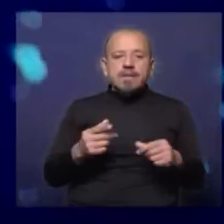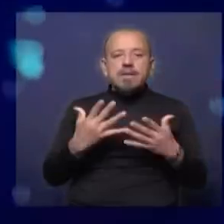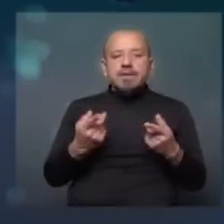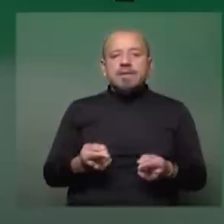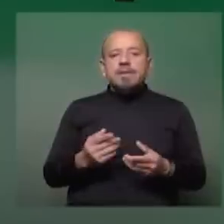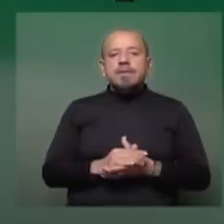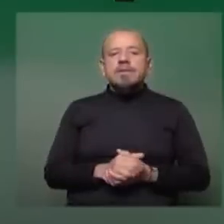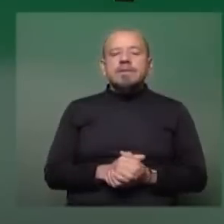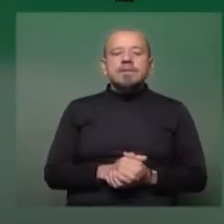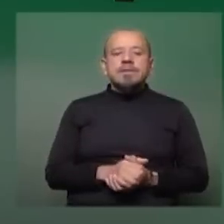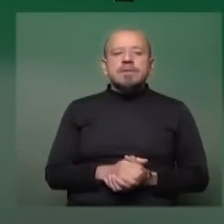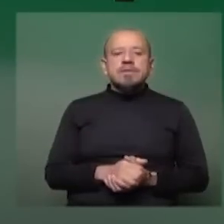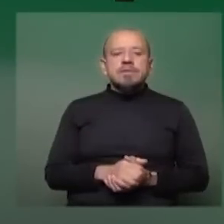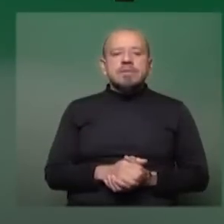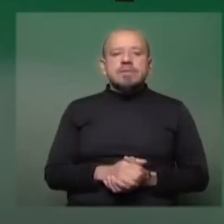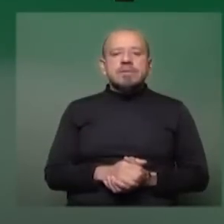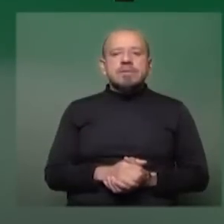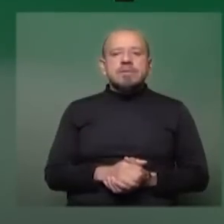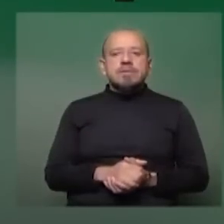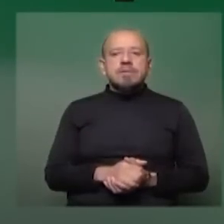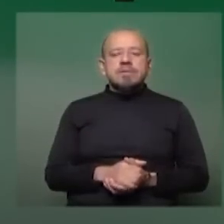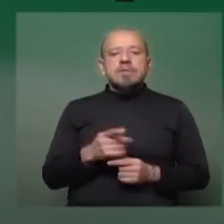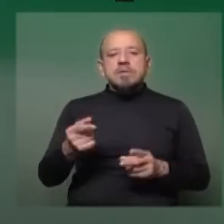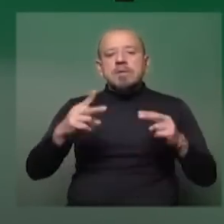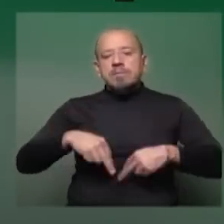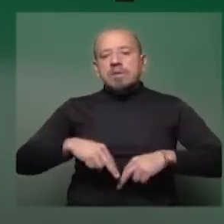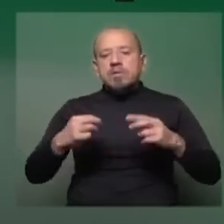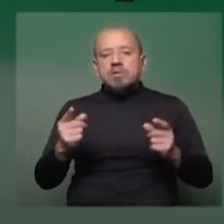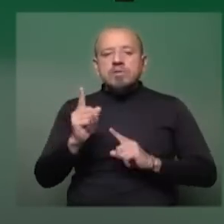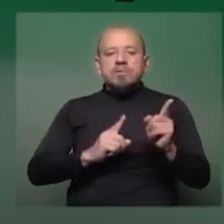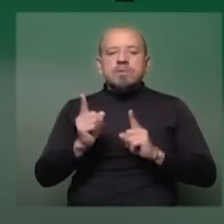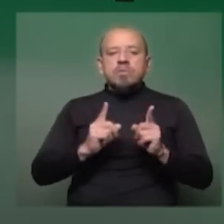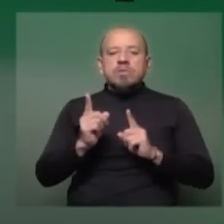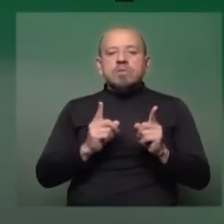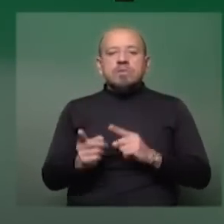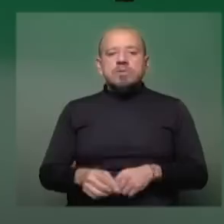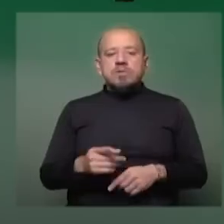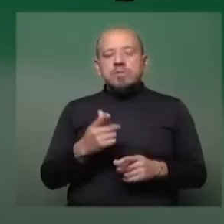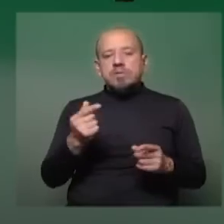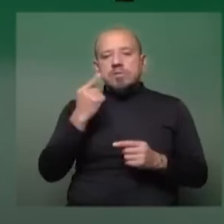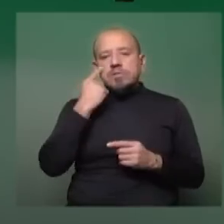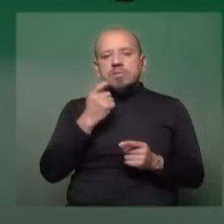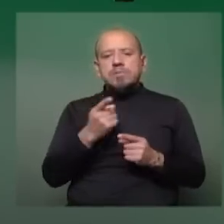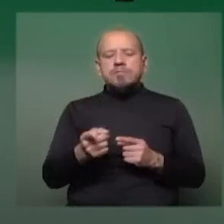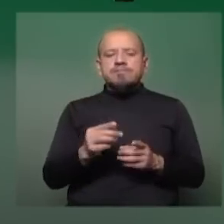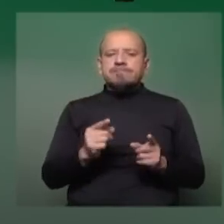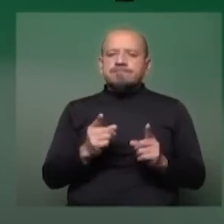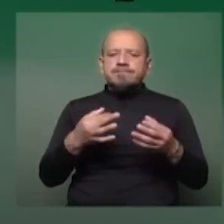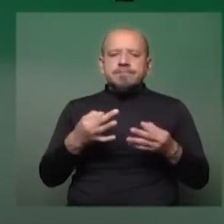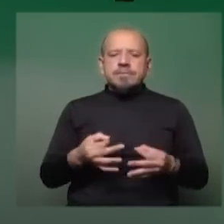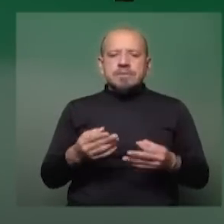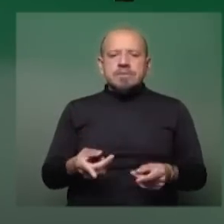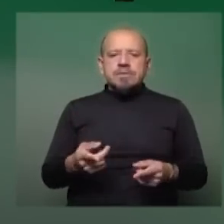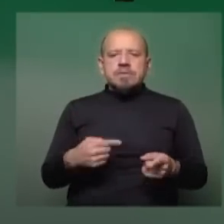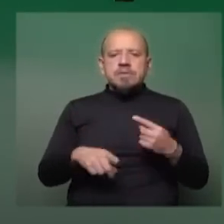interesados y atención porque investigadores de la Universidad de la República detectaron incumplimientos en